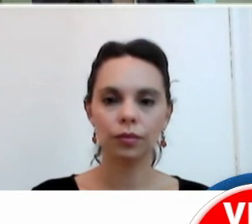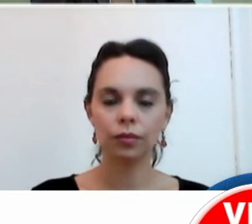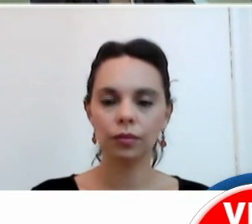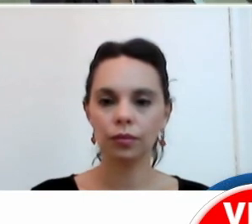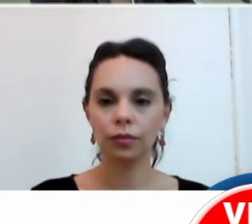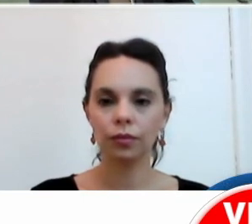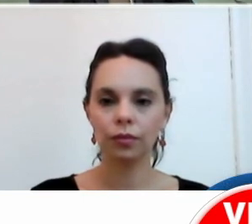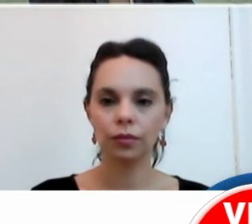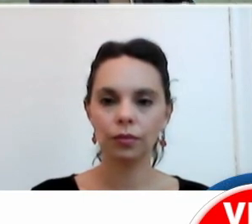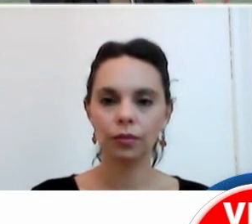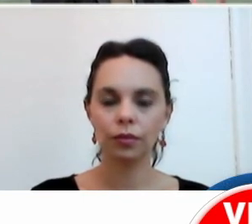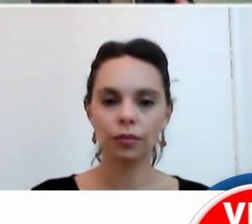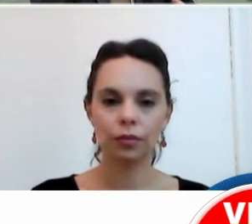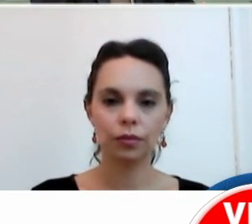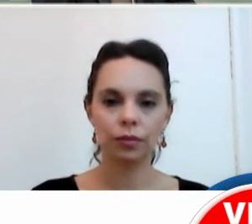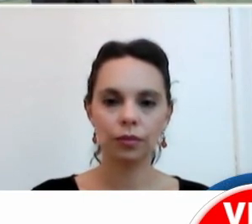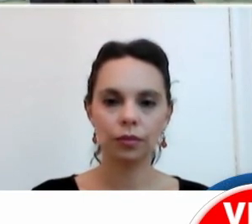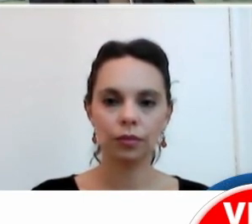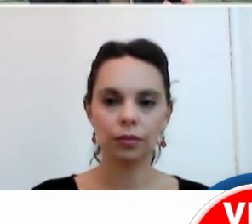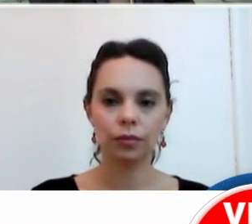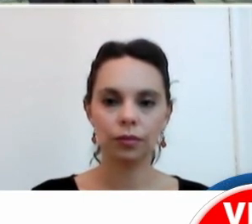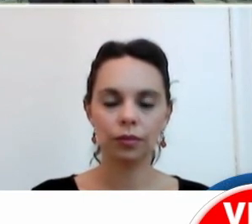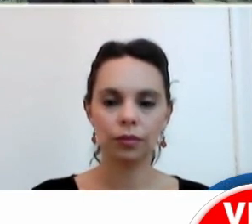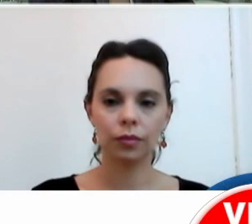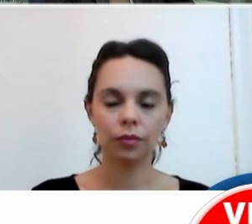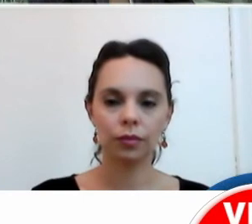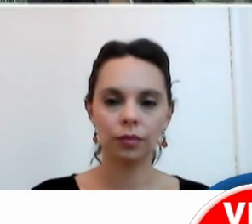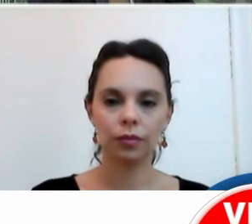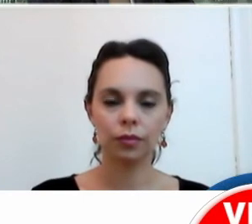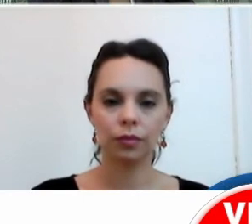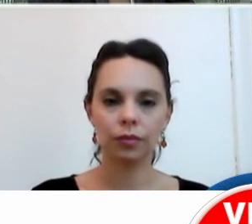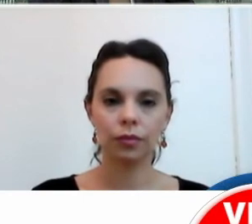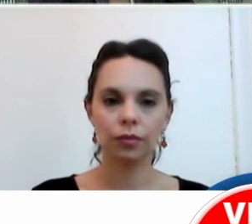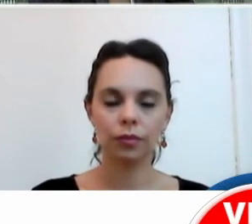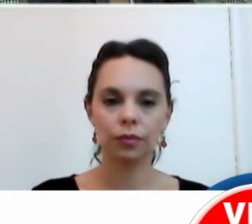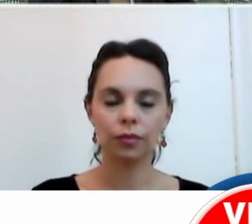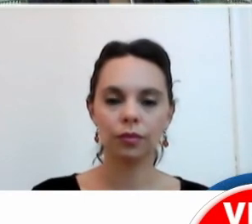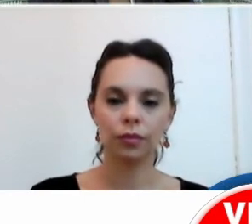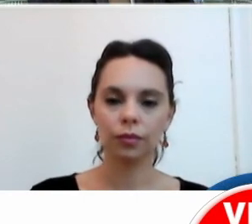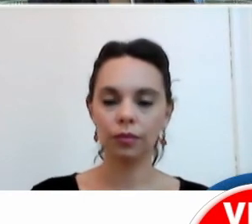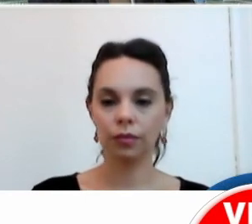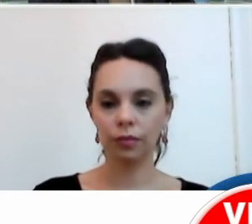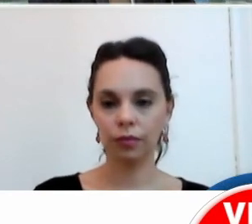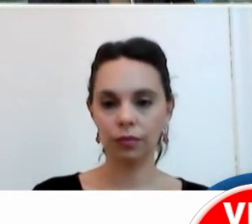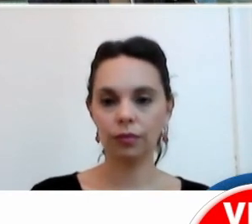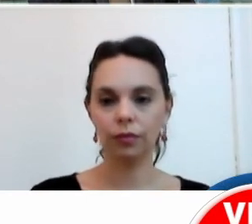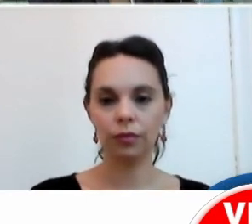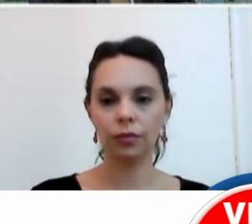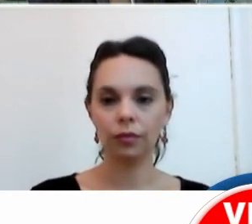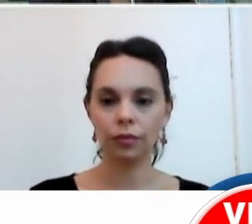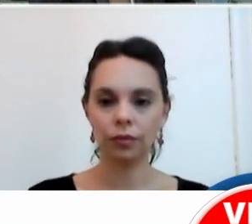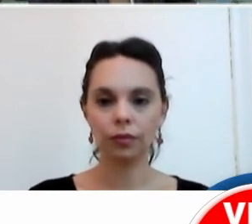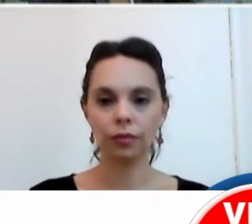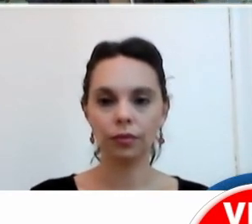diputado, la consulta. Si no es por el lado de duros y moderados, les consulto por esta discusión de Juntos por el Cambio sobre la necesidad